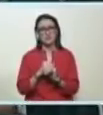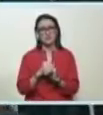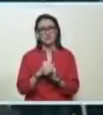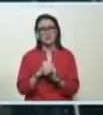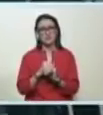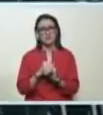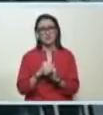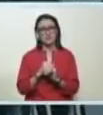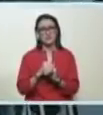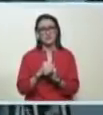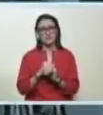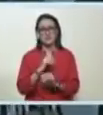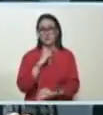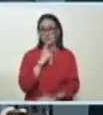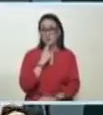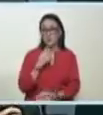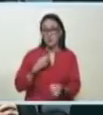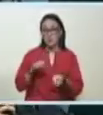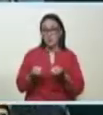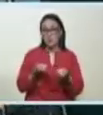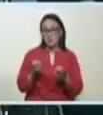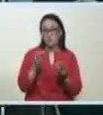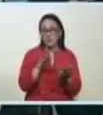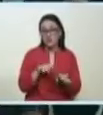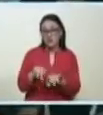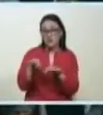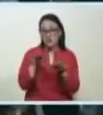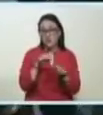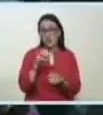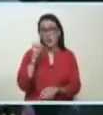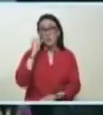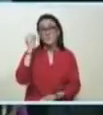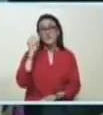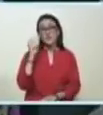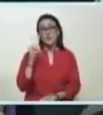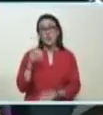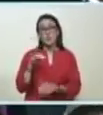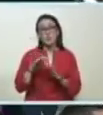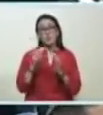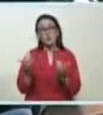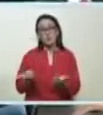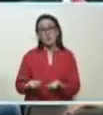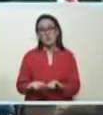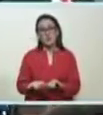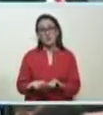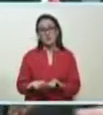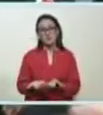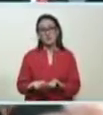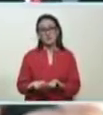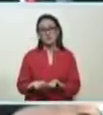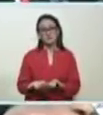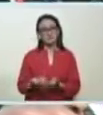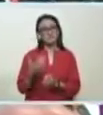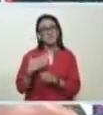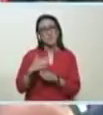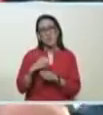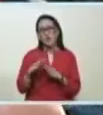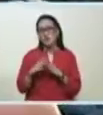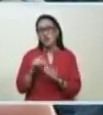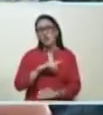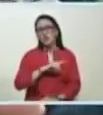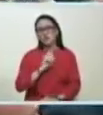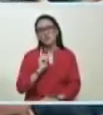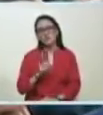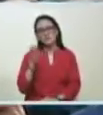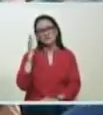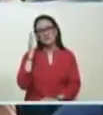ocultan para manipular la opinión pública mundial, deben saber, aunque les dé urticaria a los